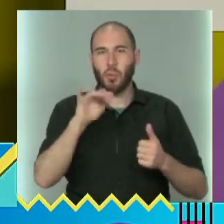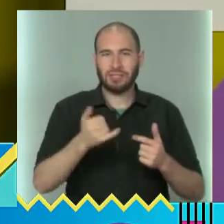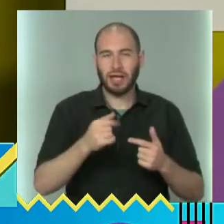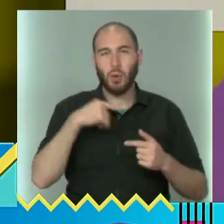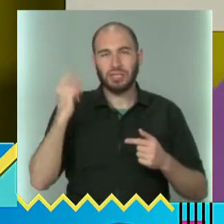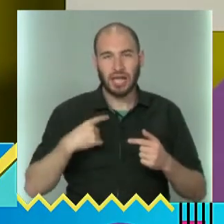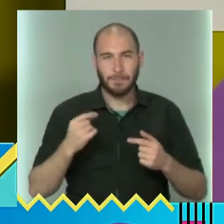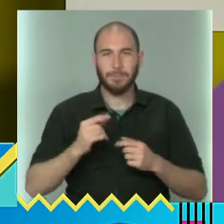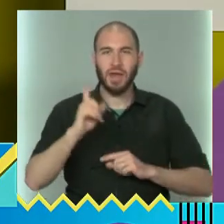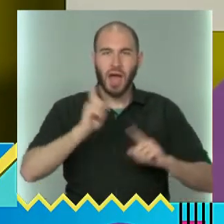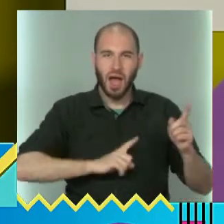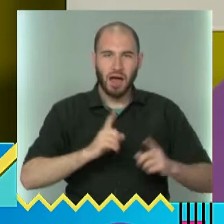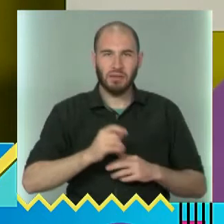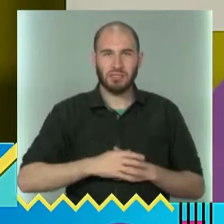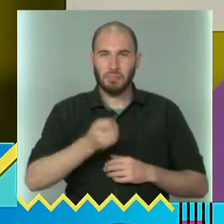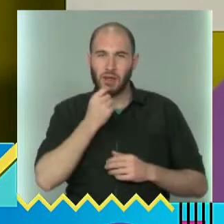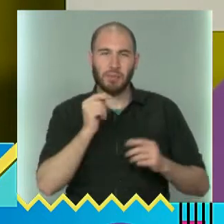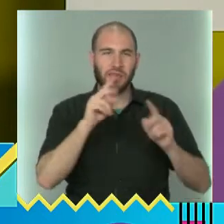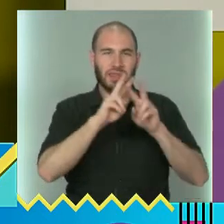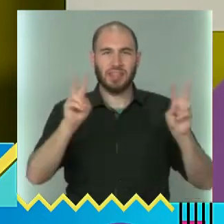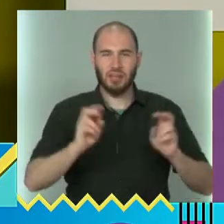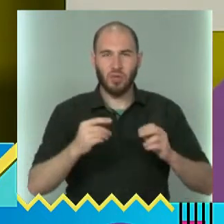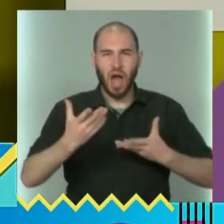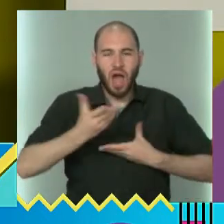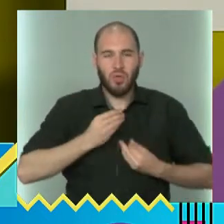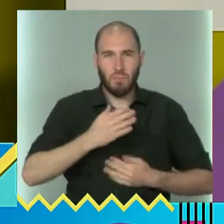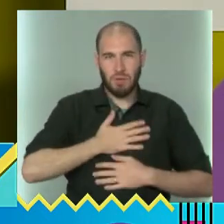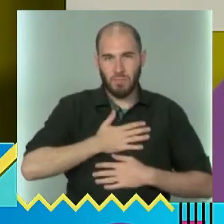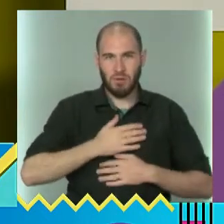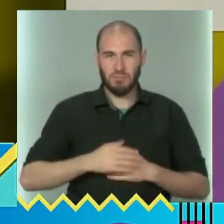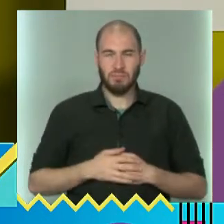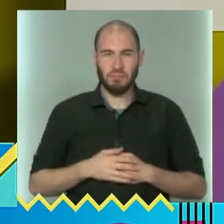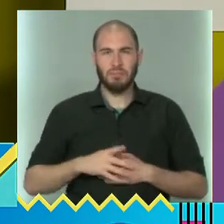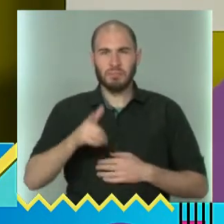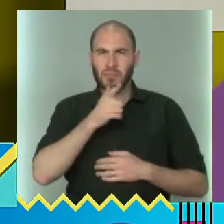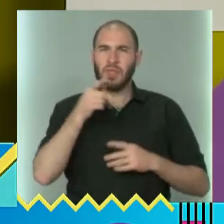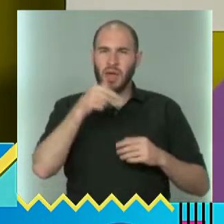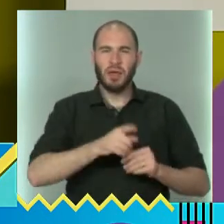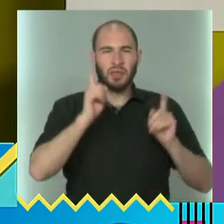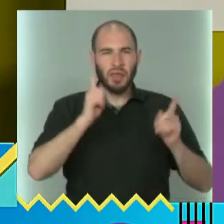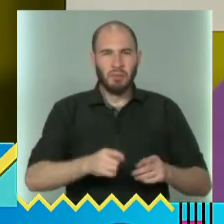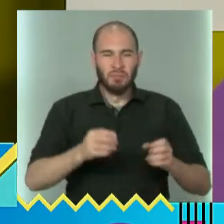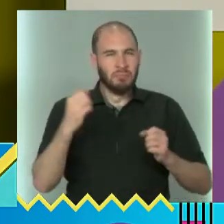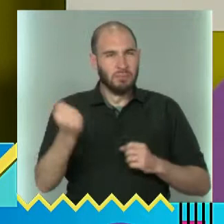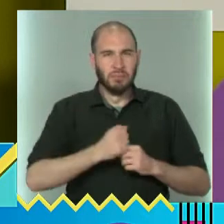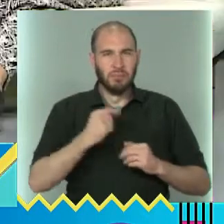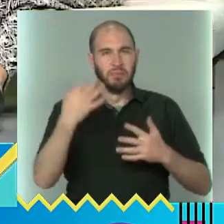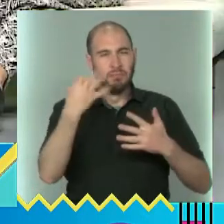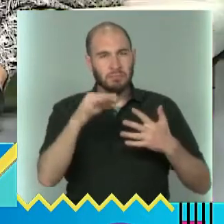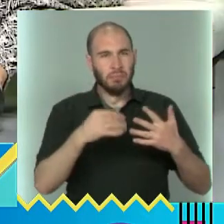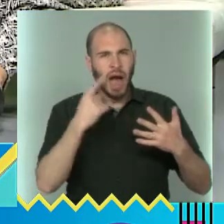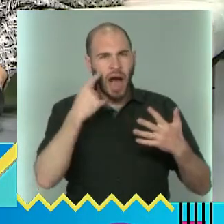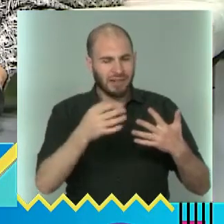videos que a veces se los podía llegar a denominar como de autoayuda. Y ahí creo que es donde también está bueno esto de empezar a definir